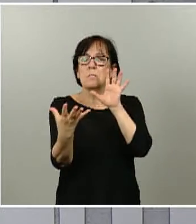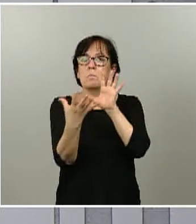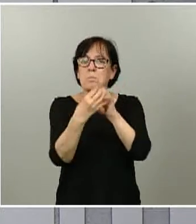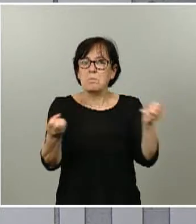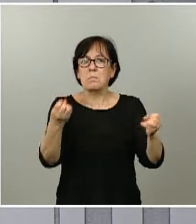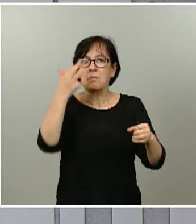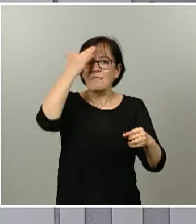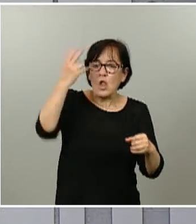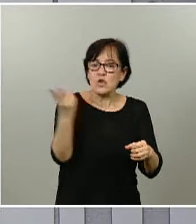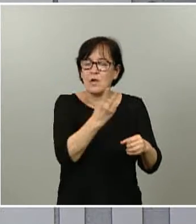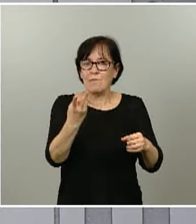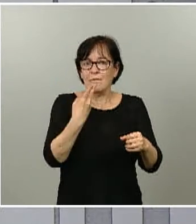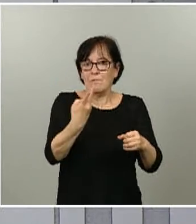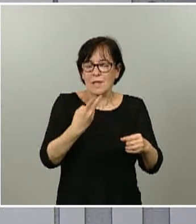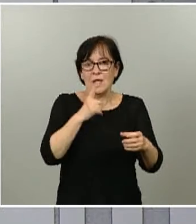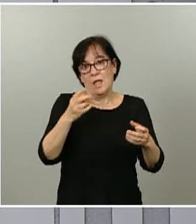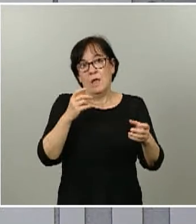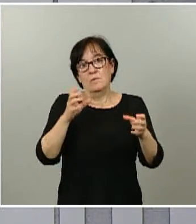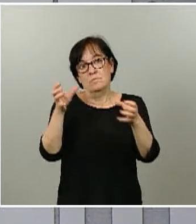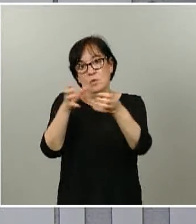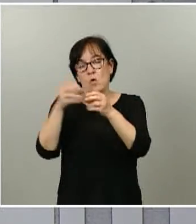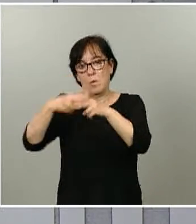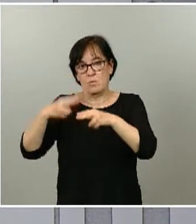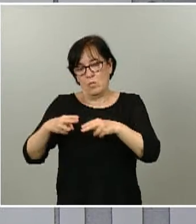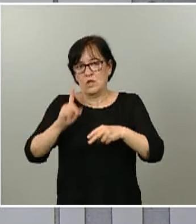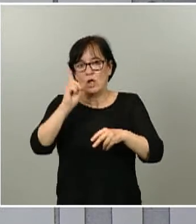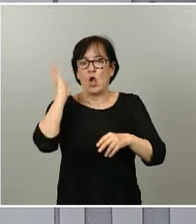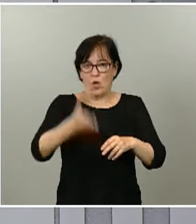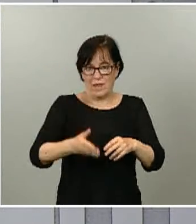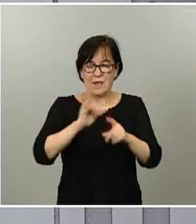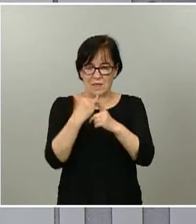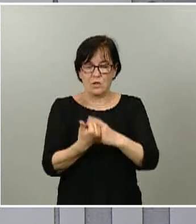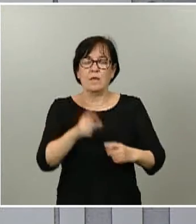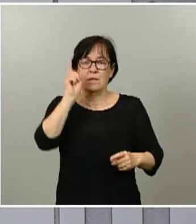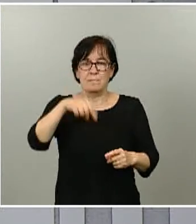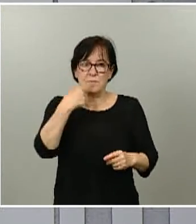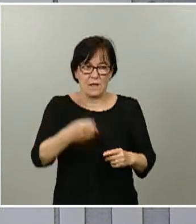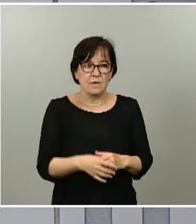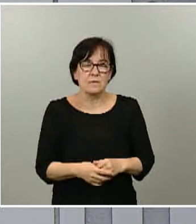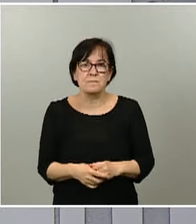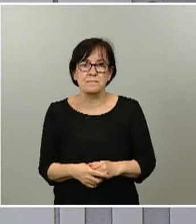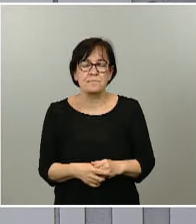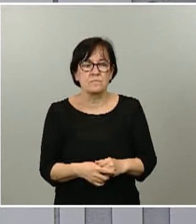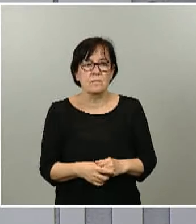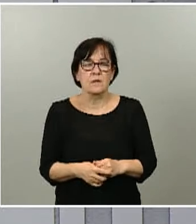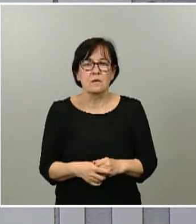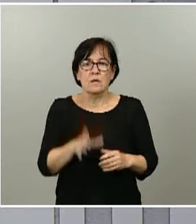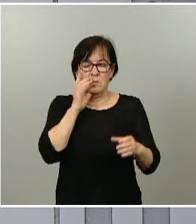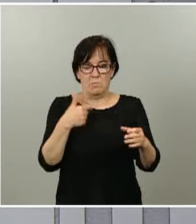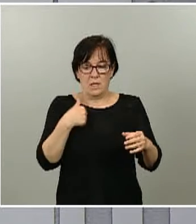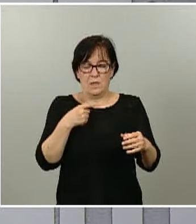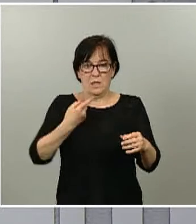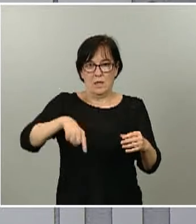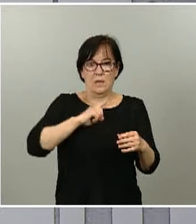que no condenan este tipo de situaciones. Decirle también que para el conjunto de